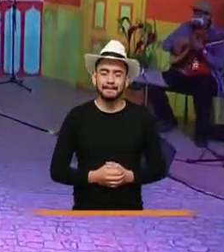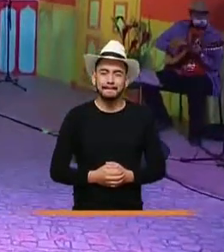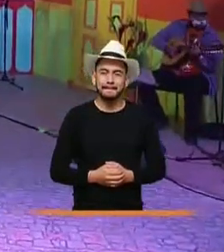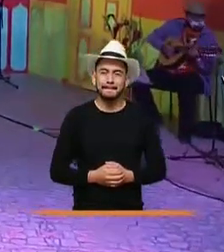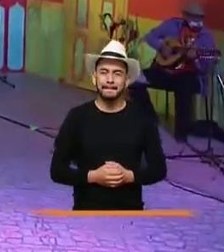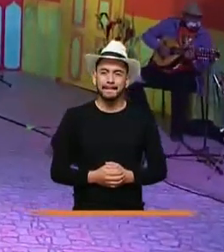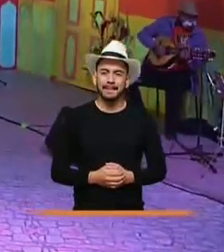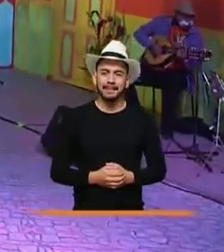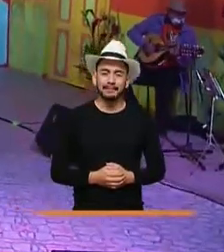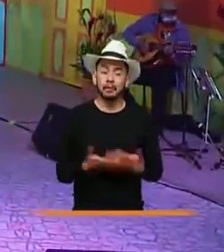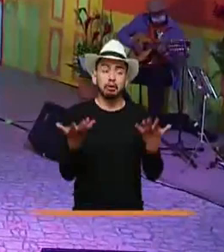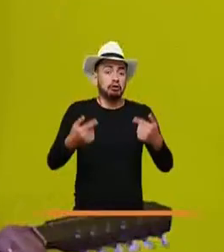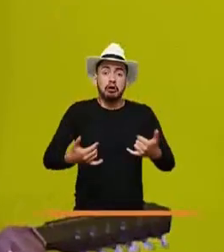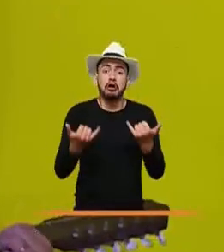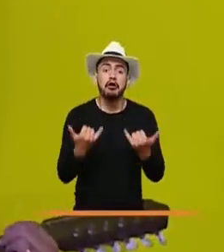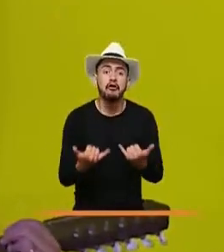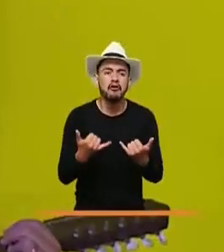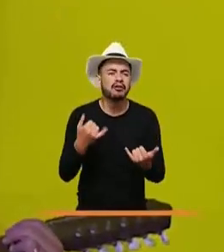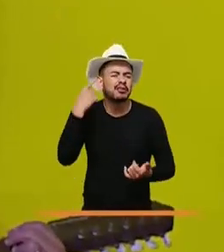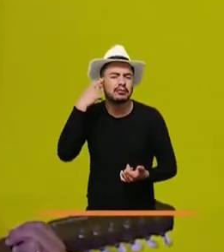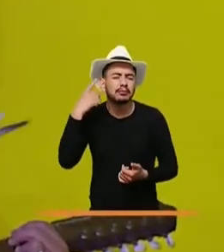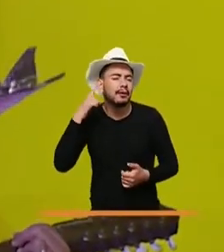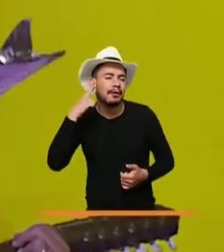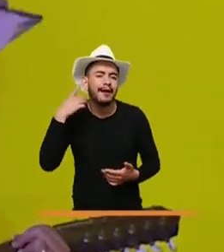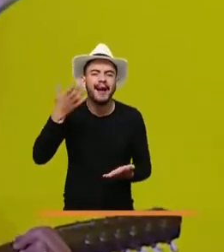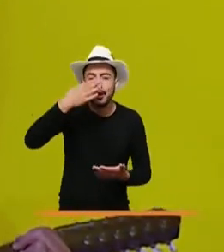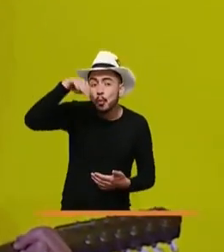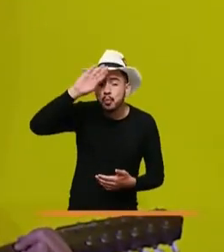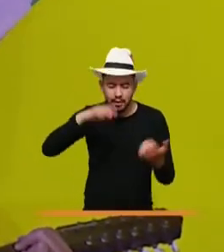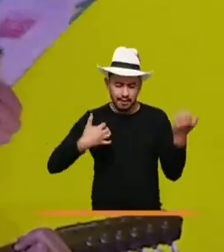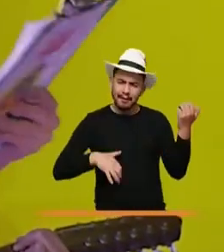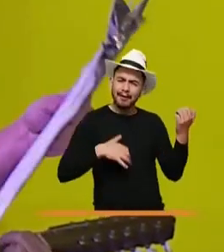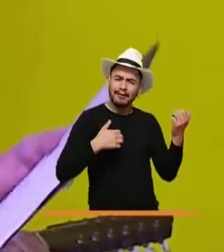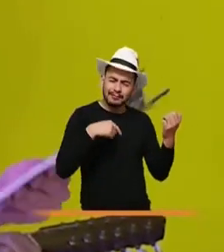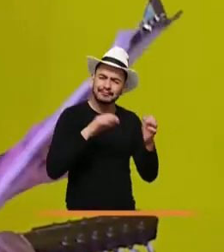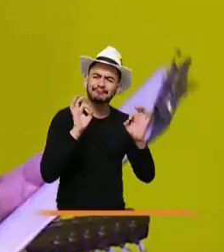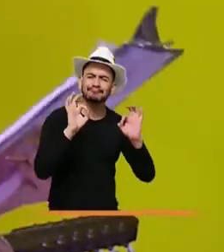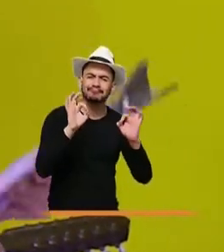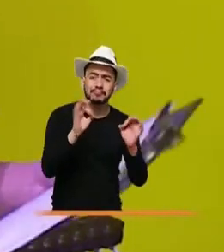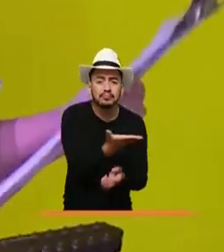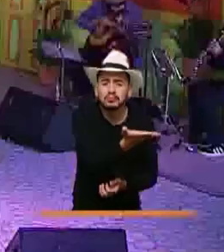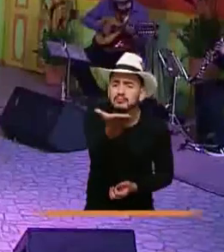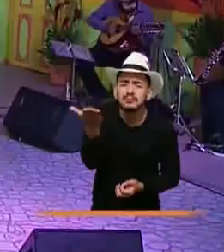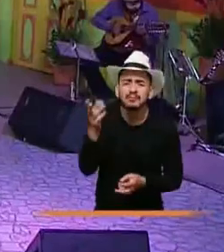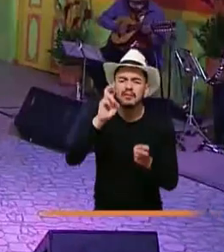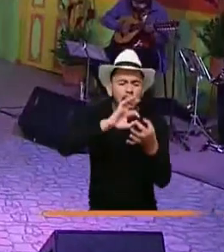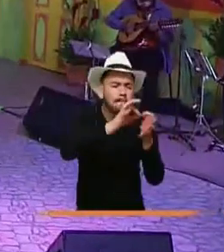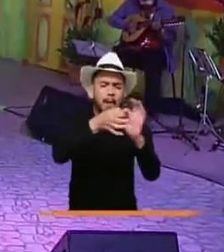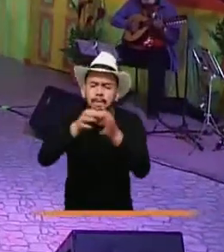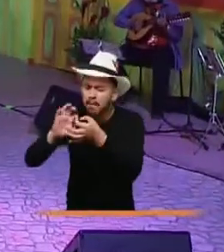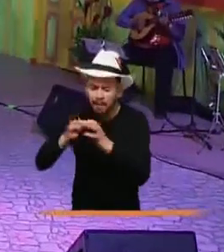voy a escuchar un bolero que para que el cancionero sea del todo completo y agregarle al proyecto